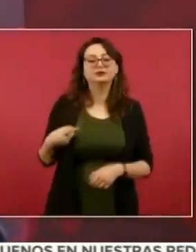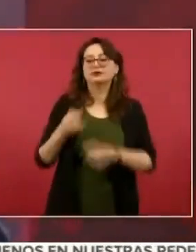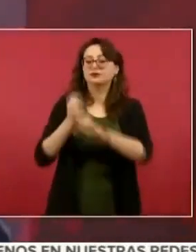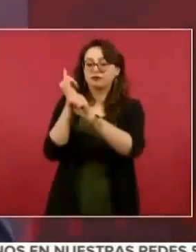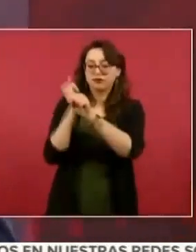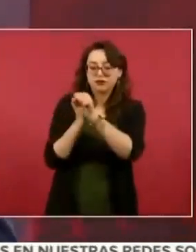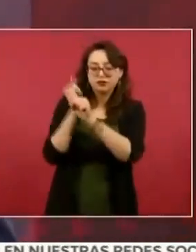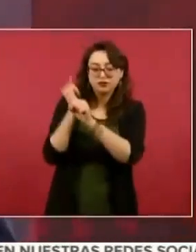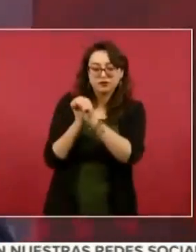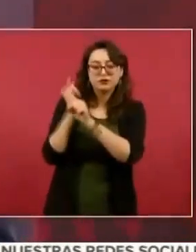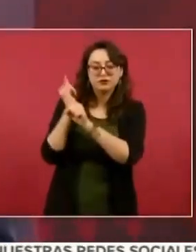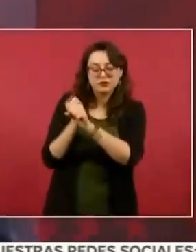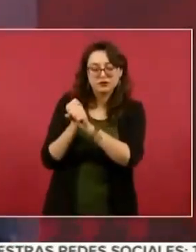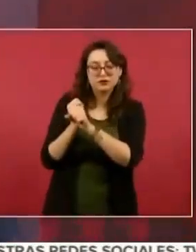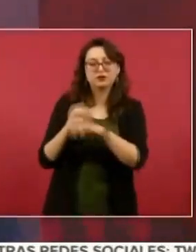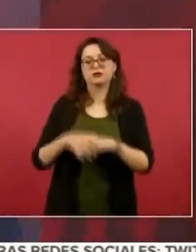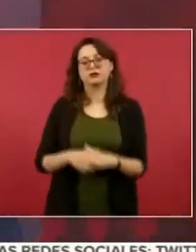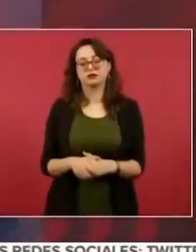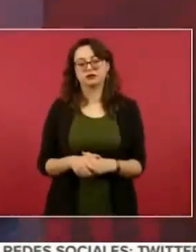ustedes